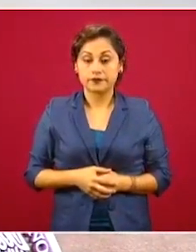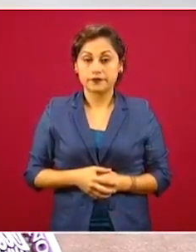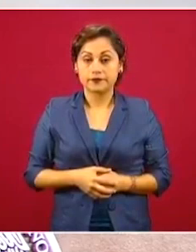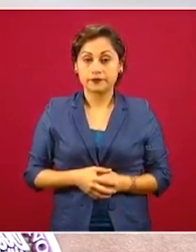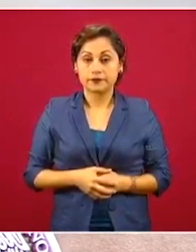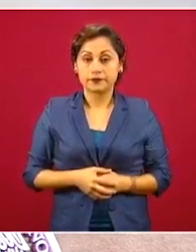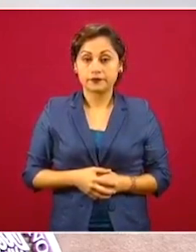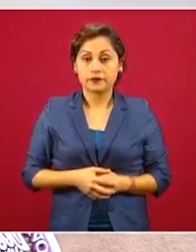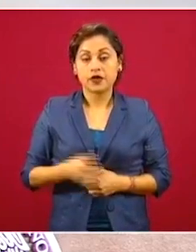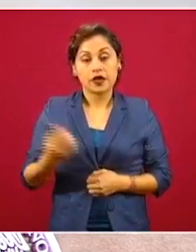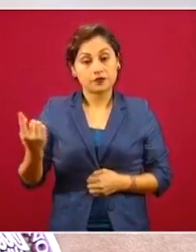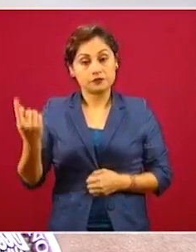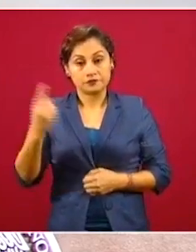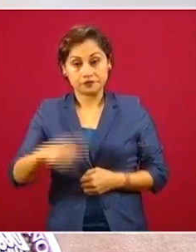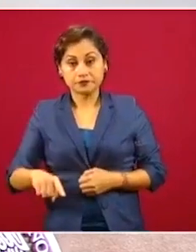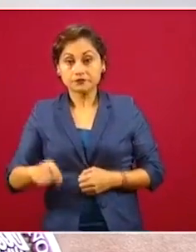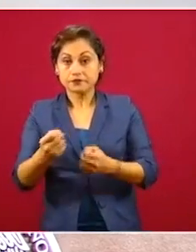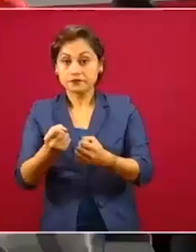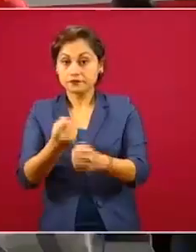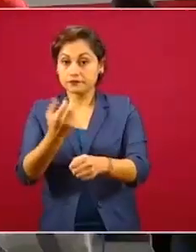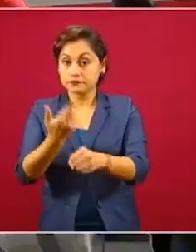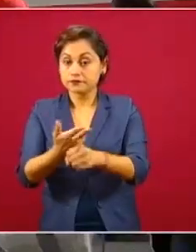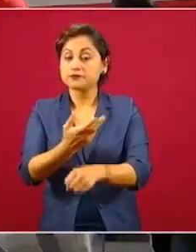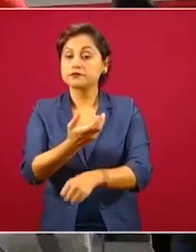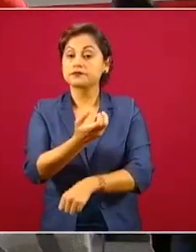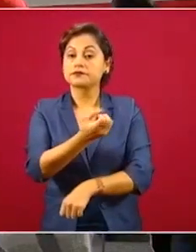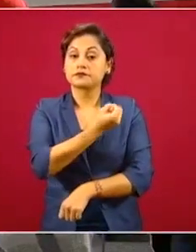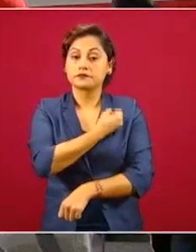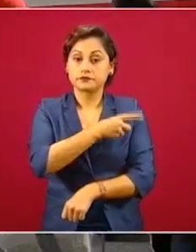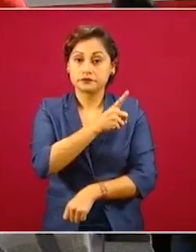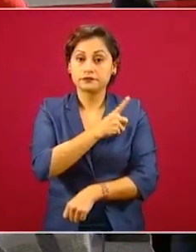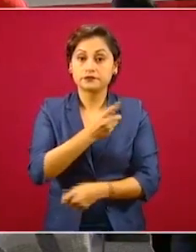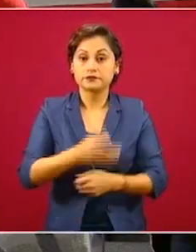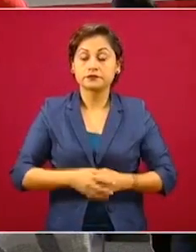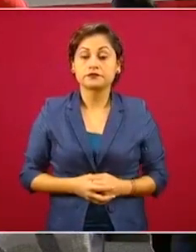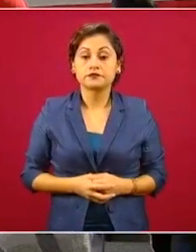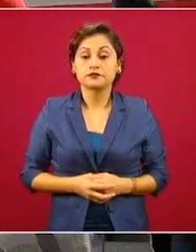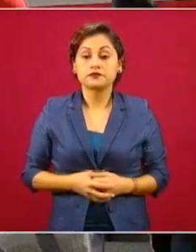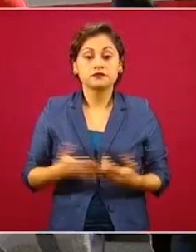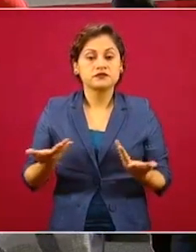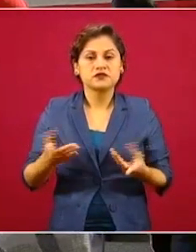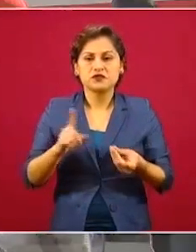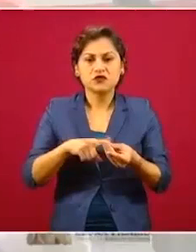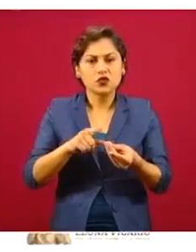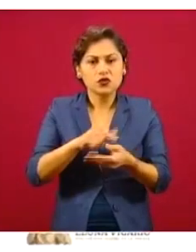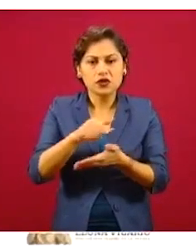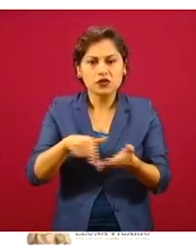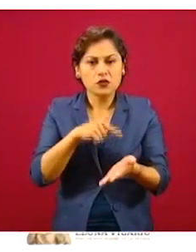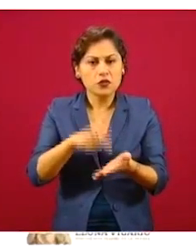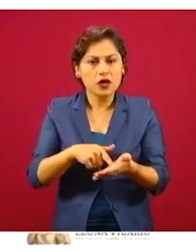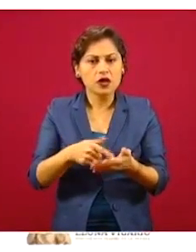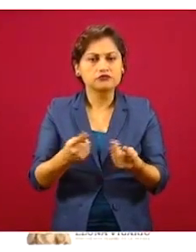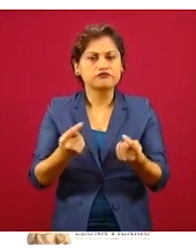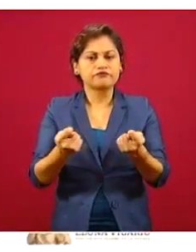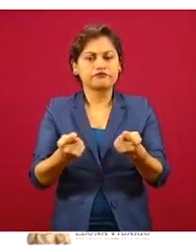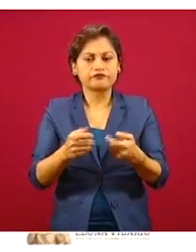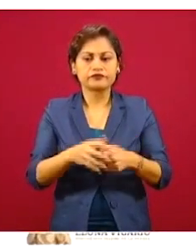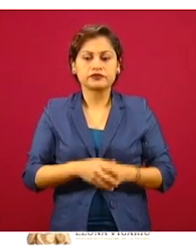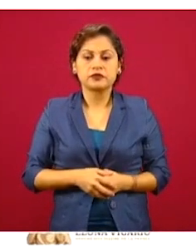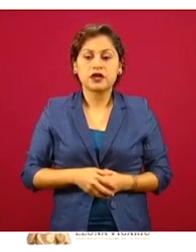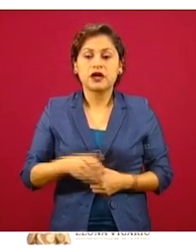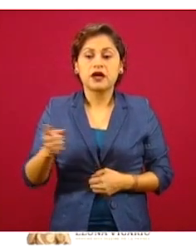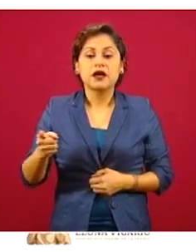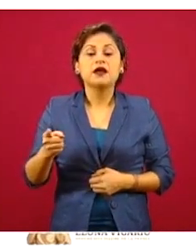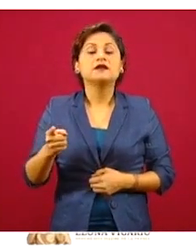de la secretaria de salud ahora dónde están estos sectores tiendas departamentales comercio